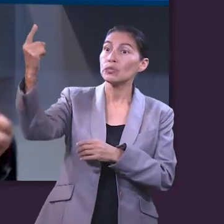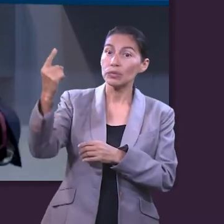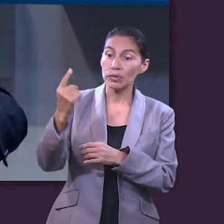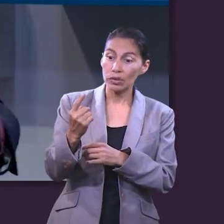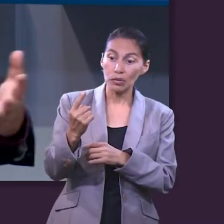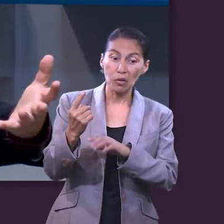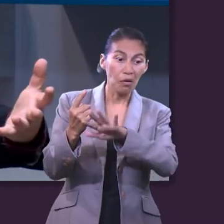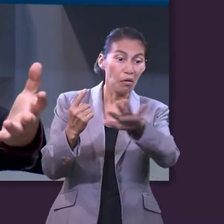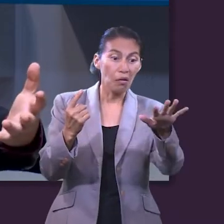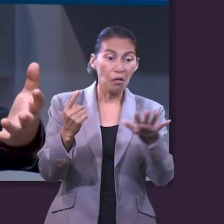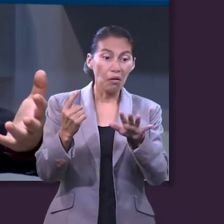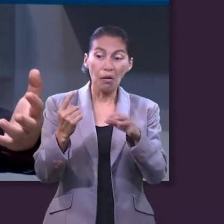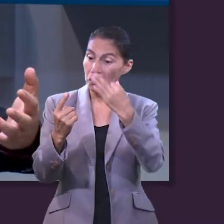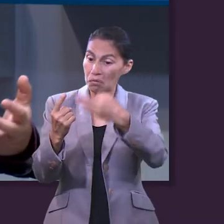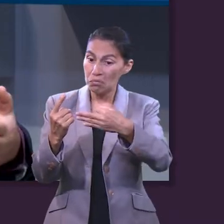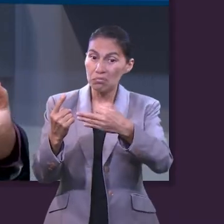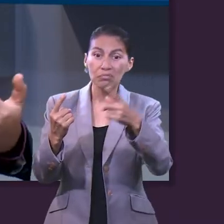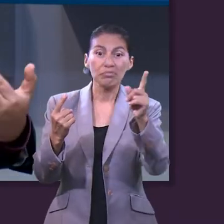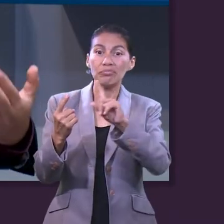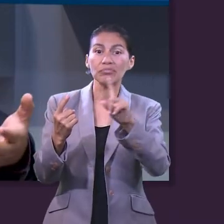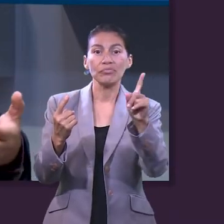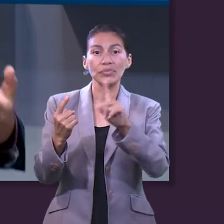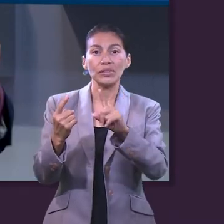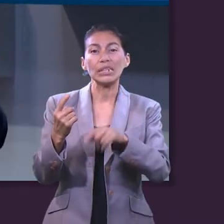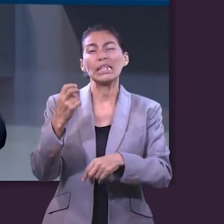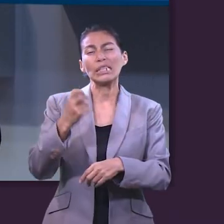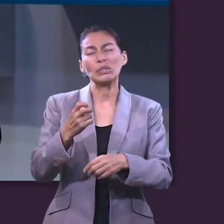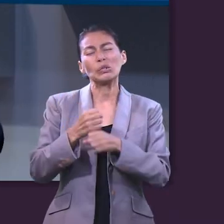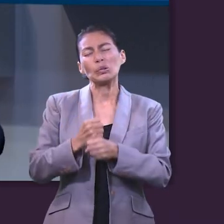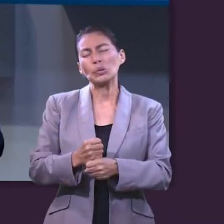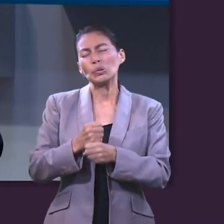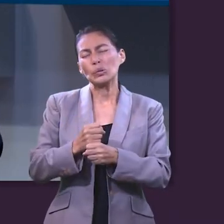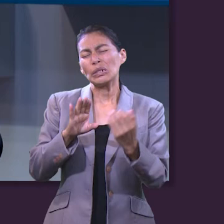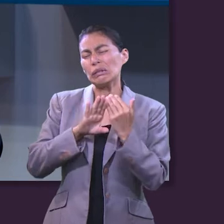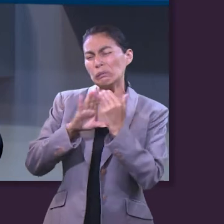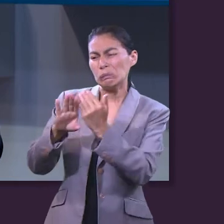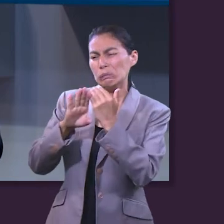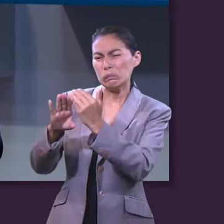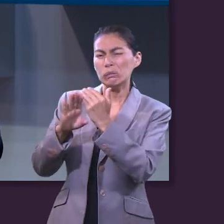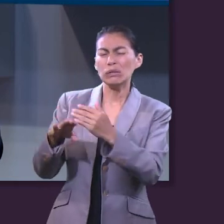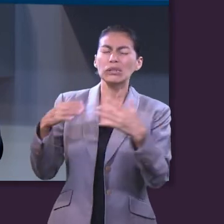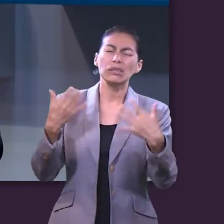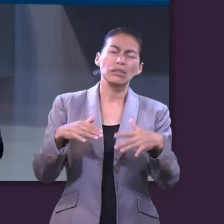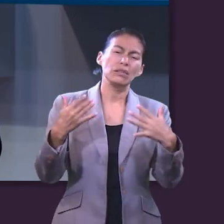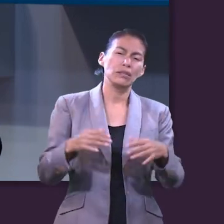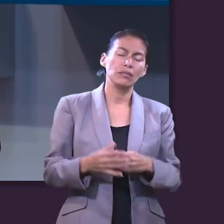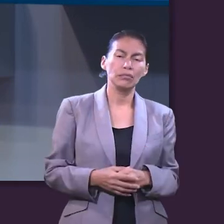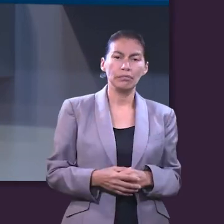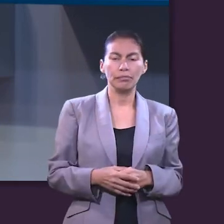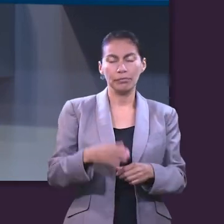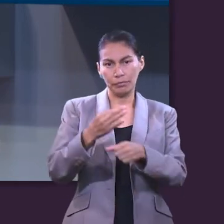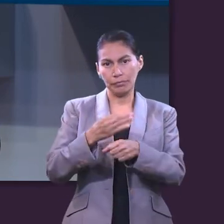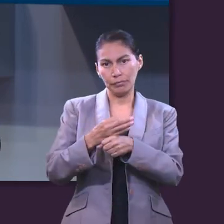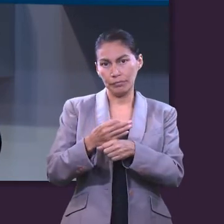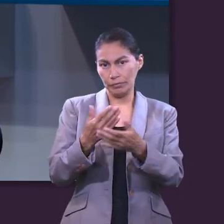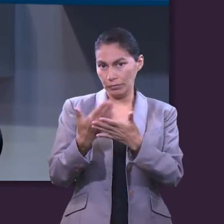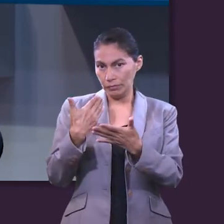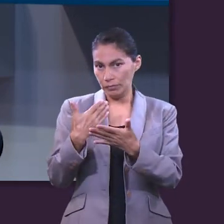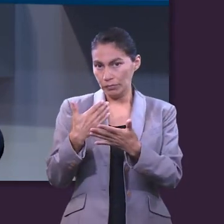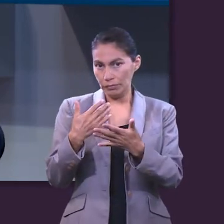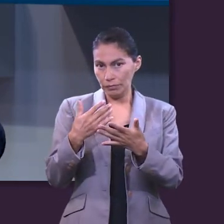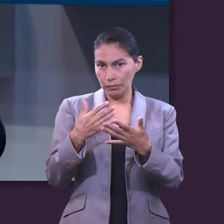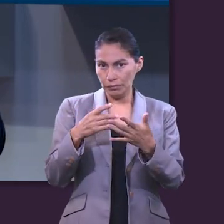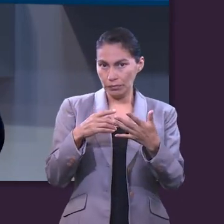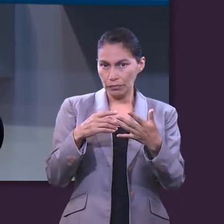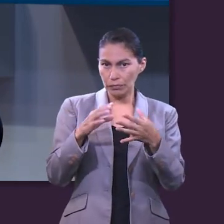vino no lo recibieron y pasó por este crisol del rechazo. Y antes de entrar con el estudio, me